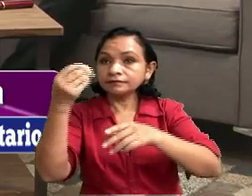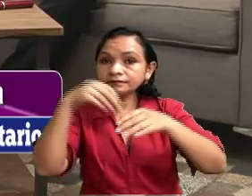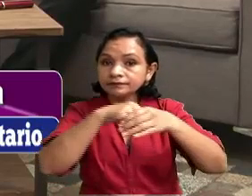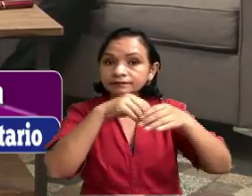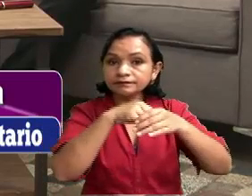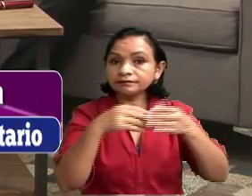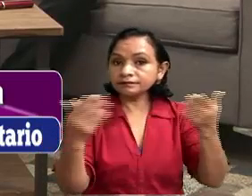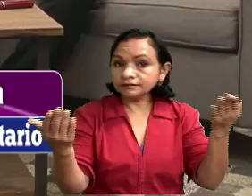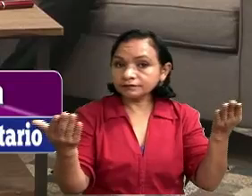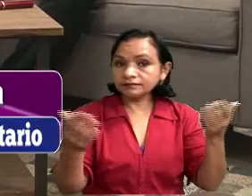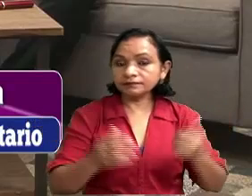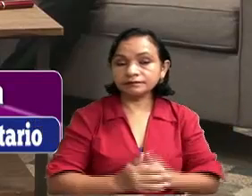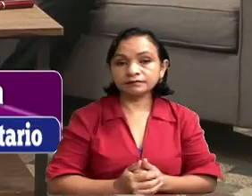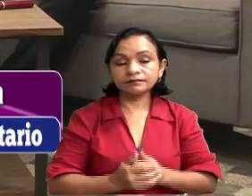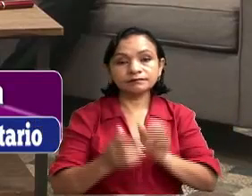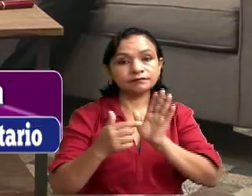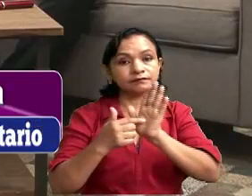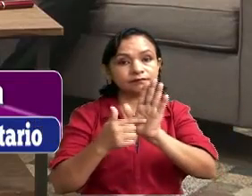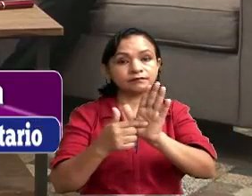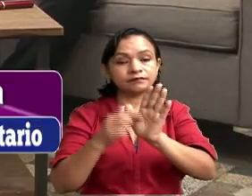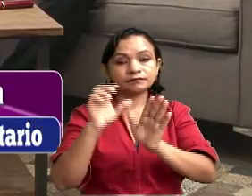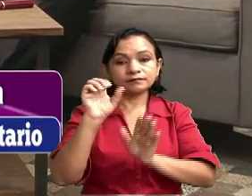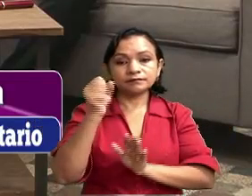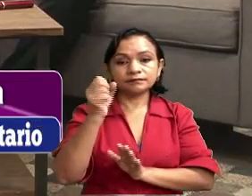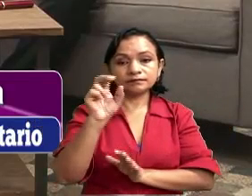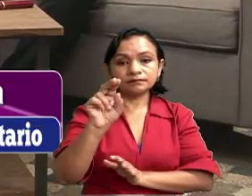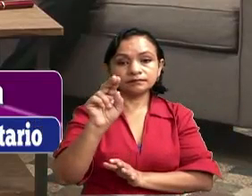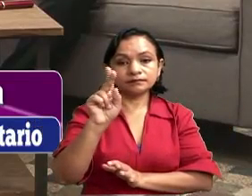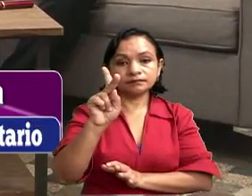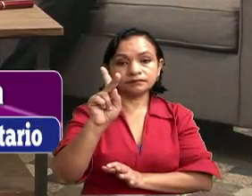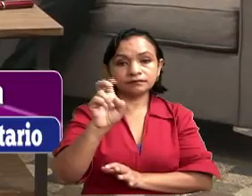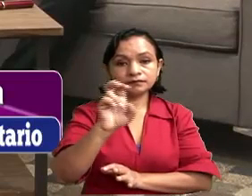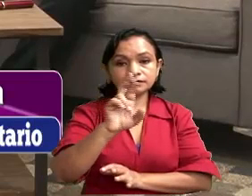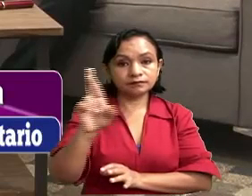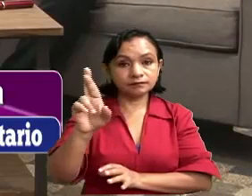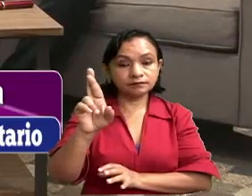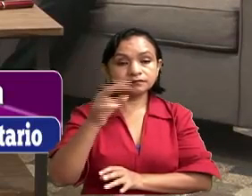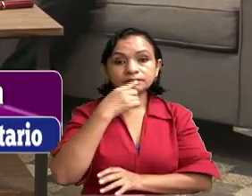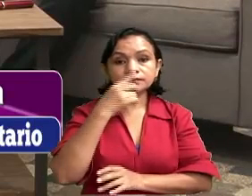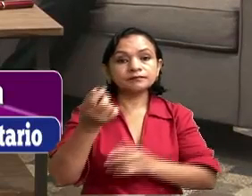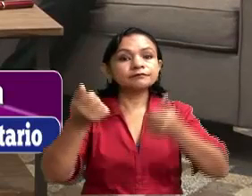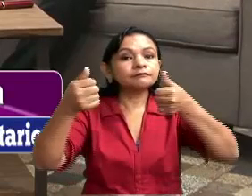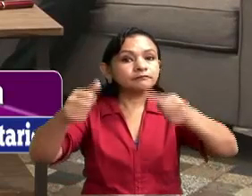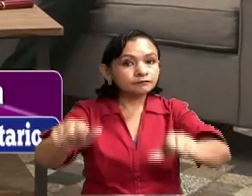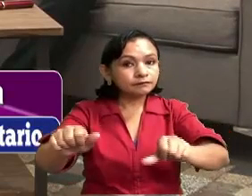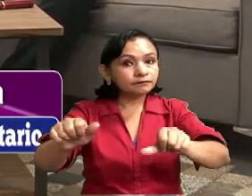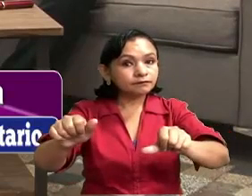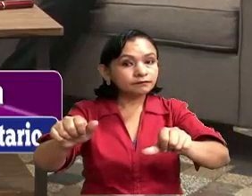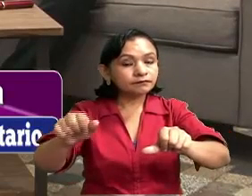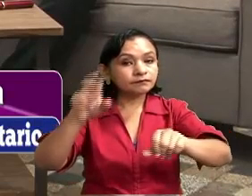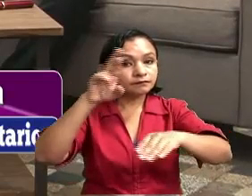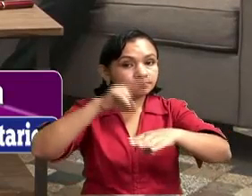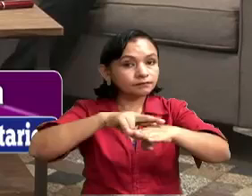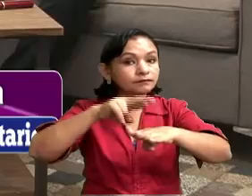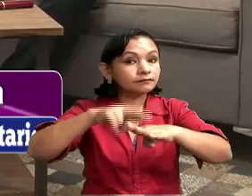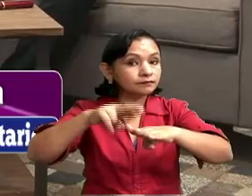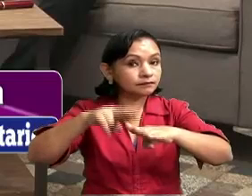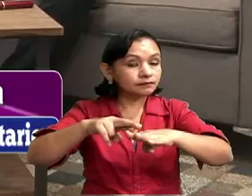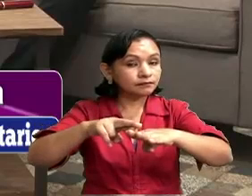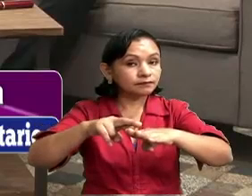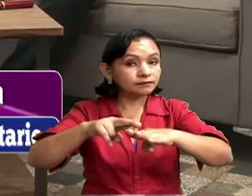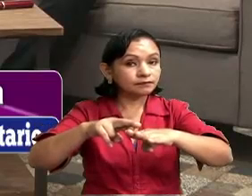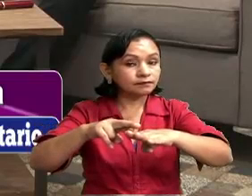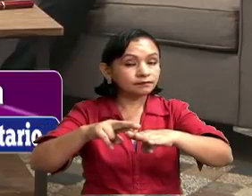ejemplo, la Superintendencia de Banco estableció normas para